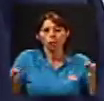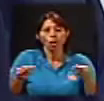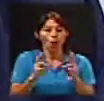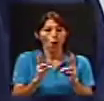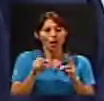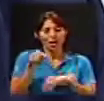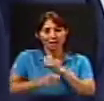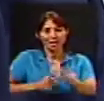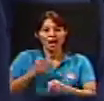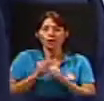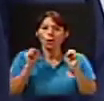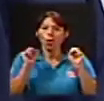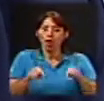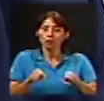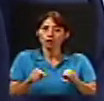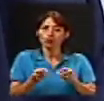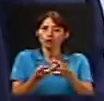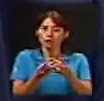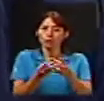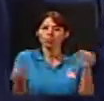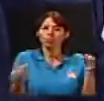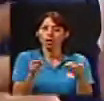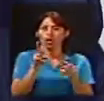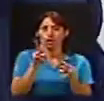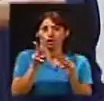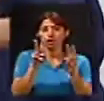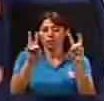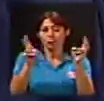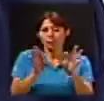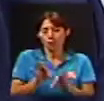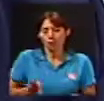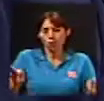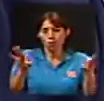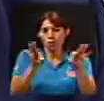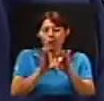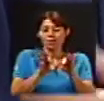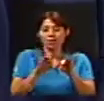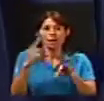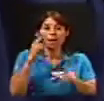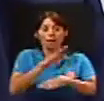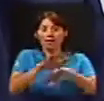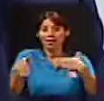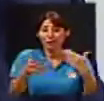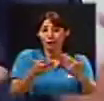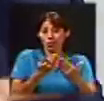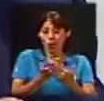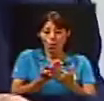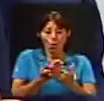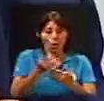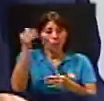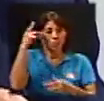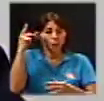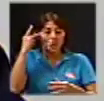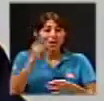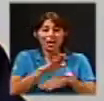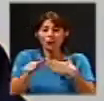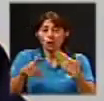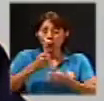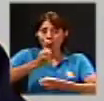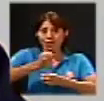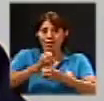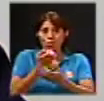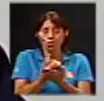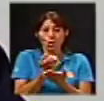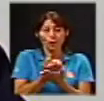esos dos temas fundamentales que permiten que todo el resto de la política y el desempeño económico puedan llevarse a cabo